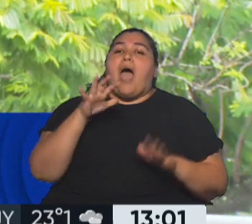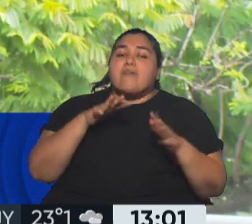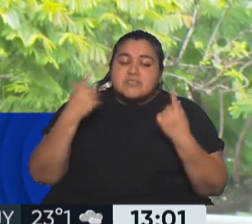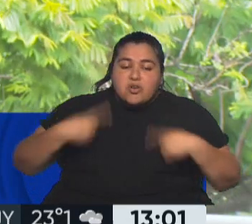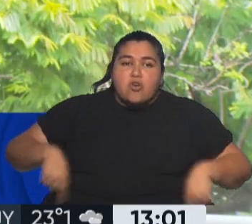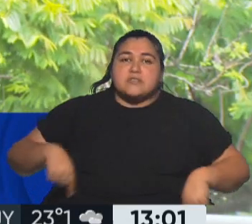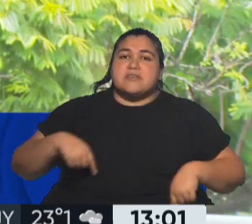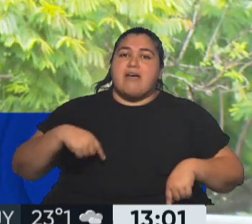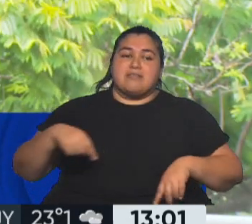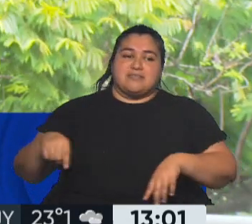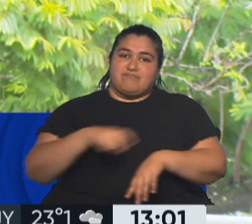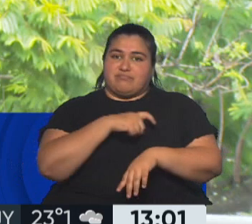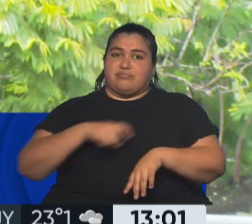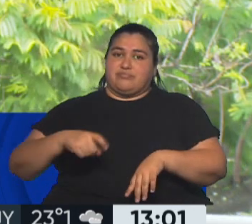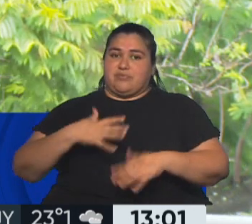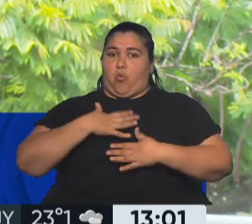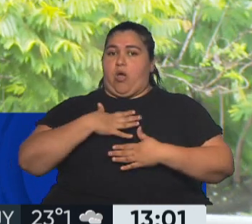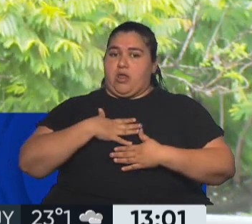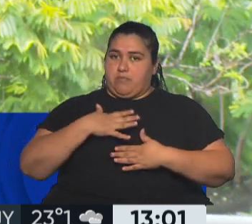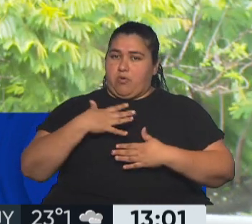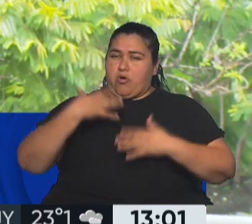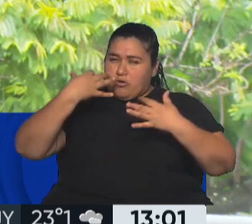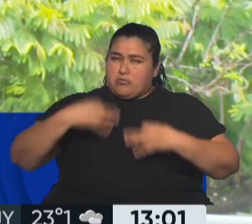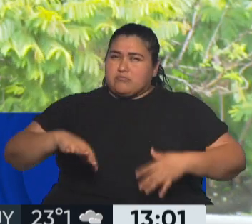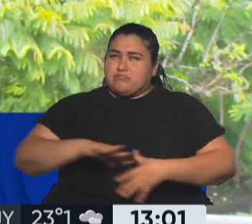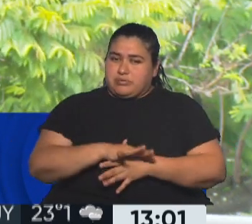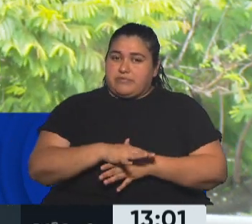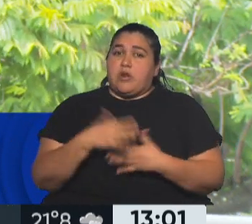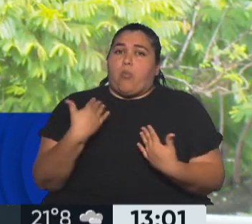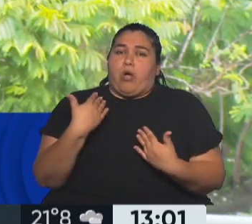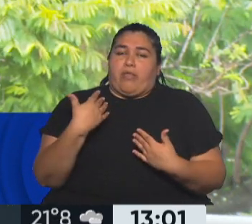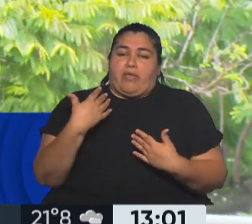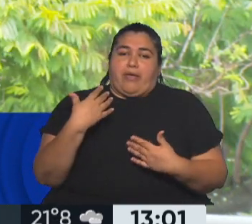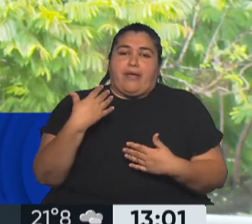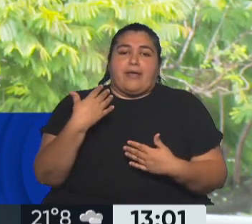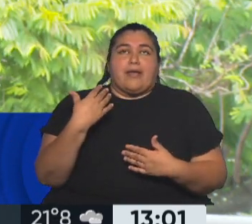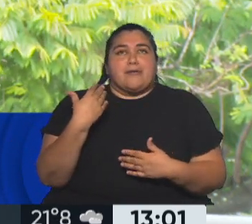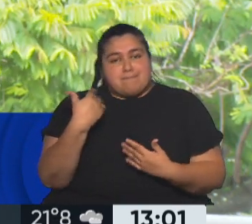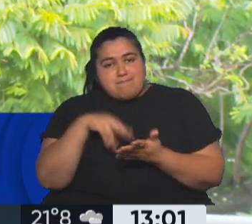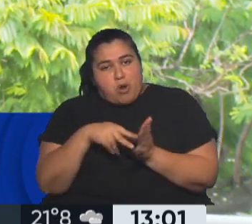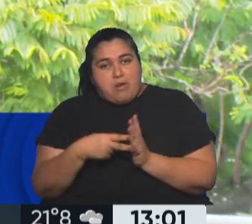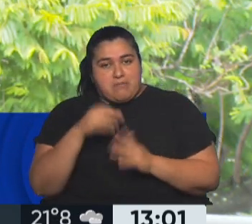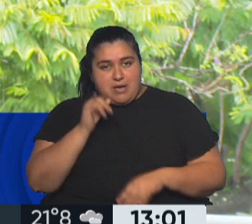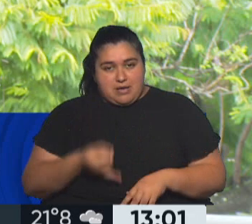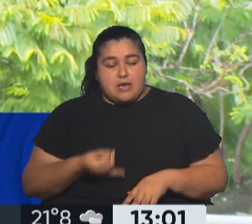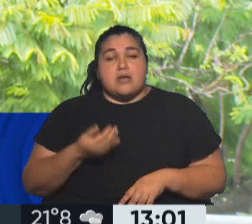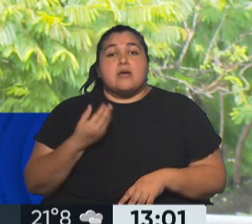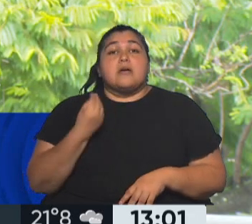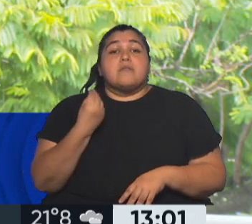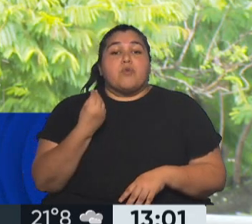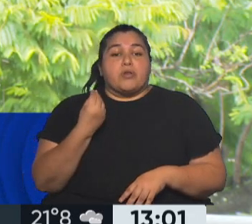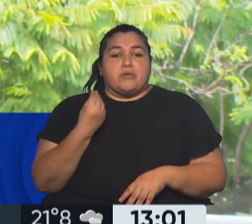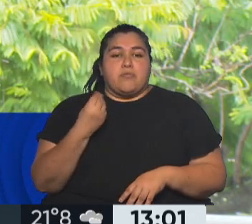que no corresponde a la utilización que no es efectivo puede tener problemas o por un lado lo menos importante sería